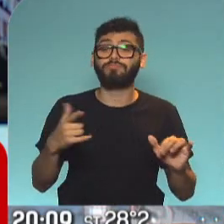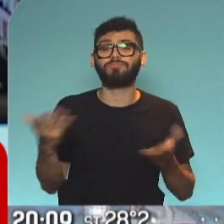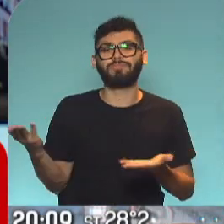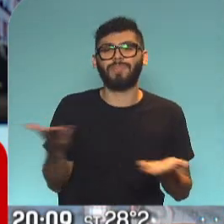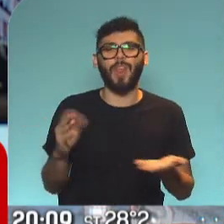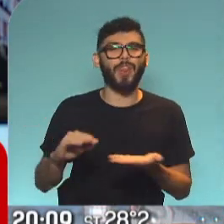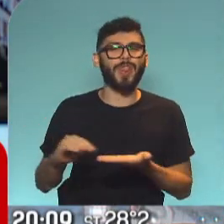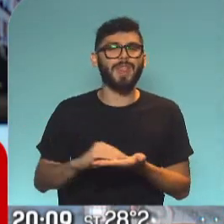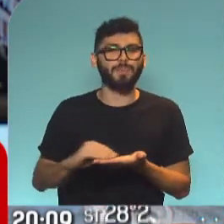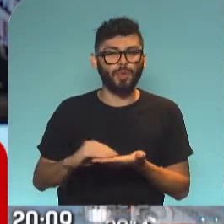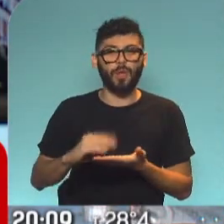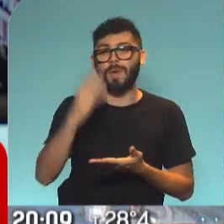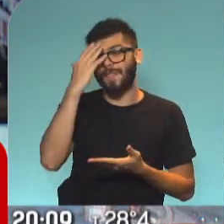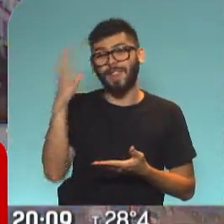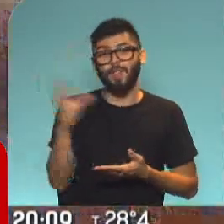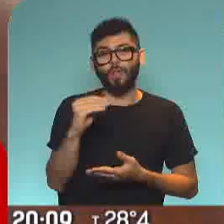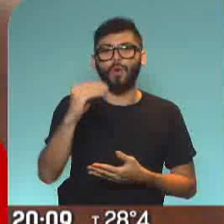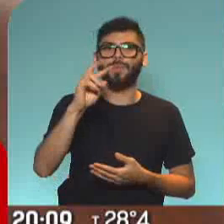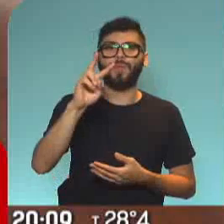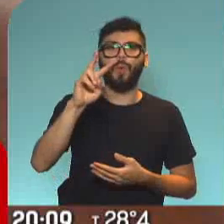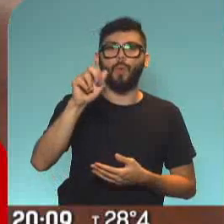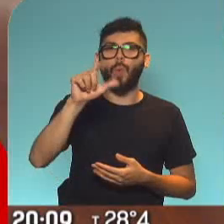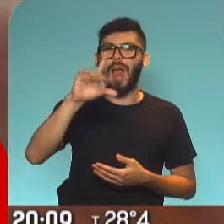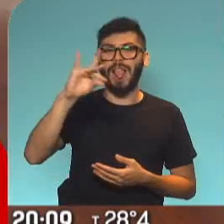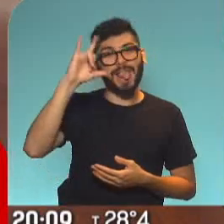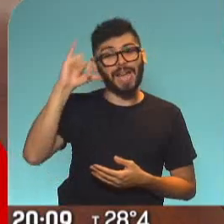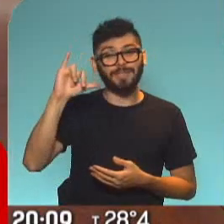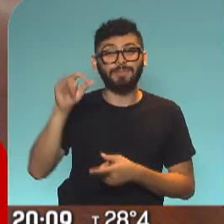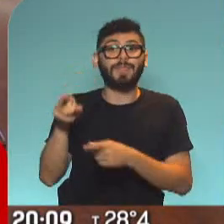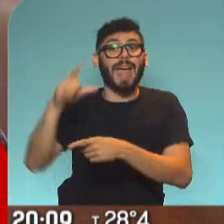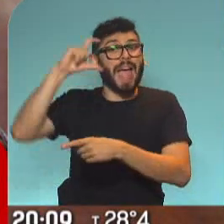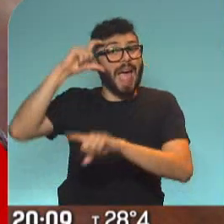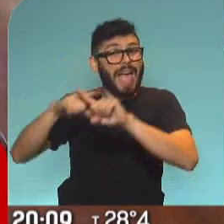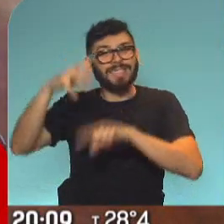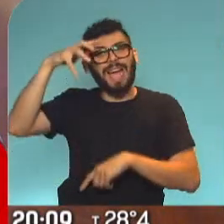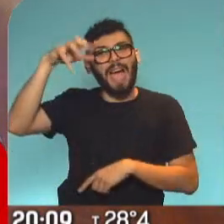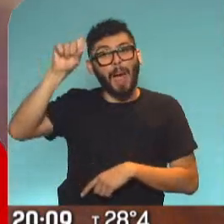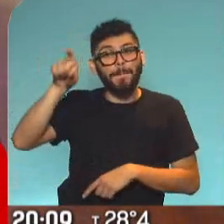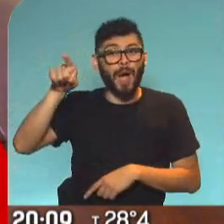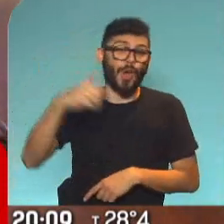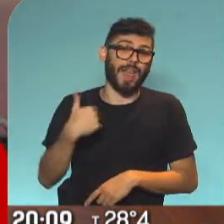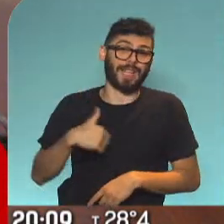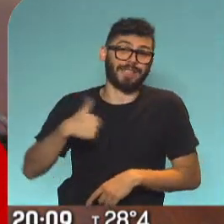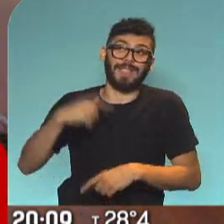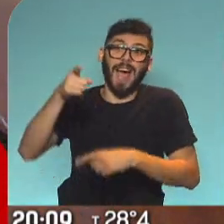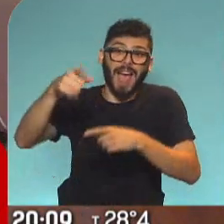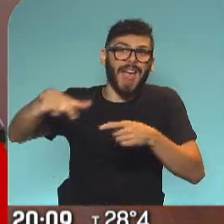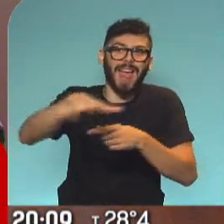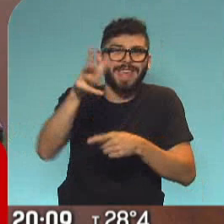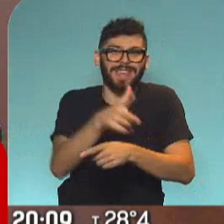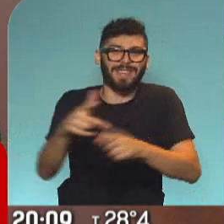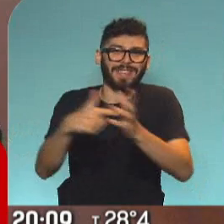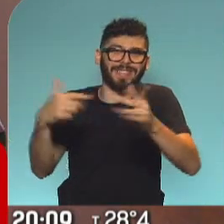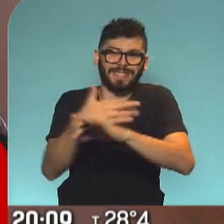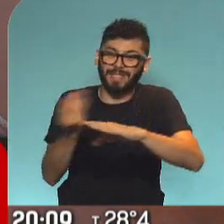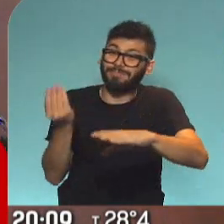diputado por la Ciudad de Buenos Aires por el Frente de Todos, Eduardo Valdés, pero fundamentalmente ex embajador de Argentina en la Santa Sede, y que podés llevarnos a hablar un poco